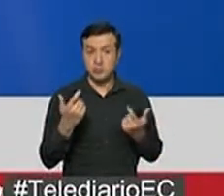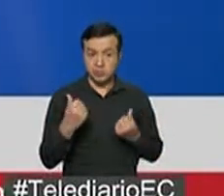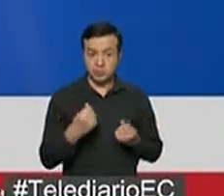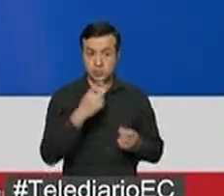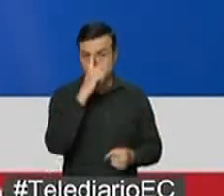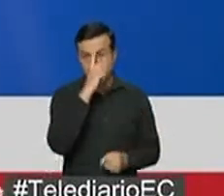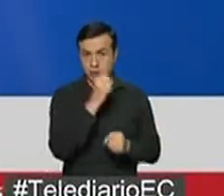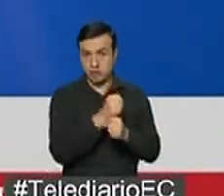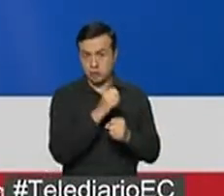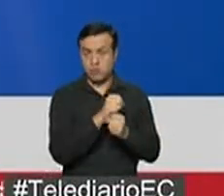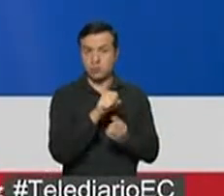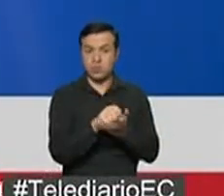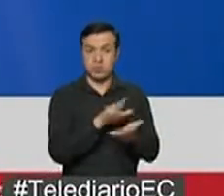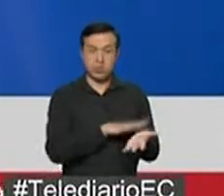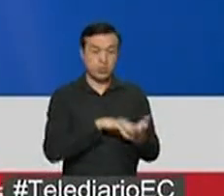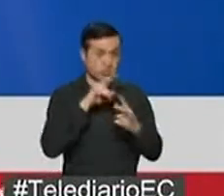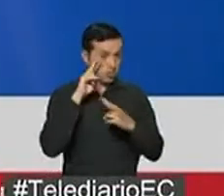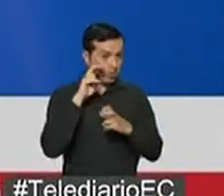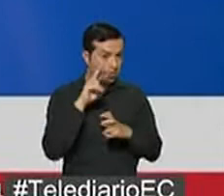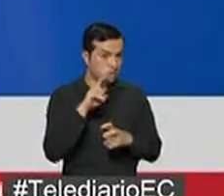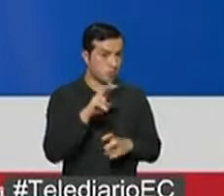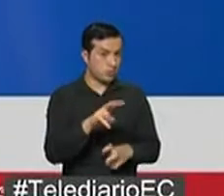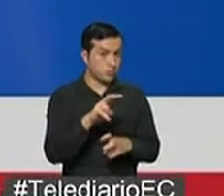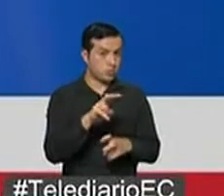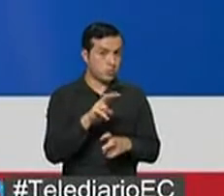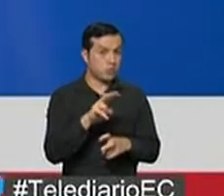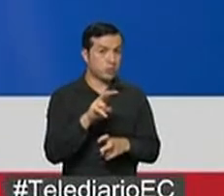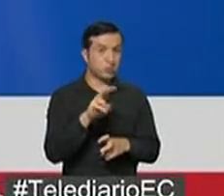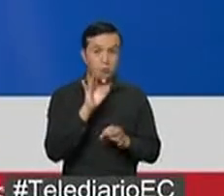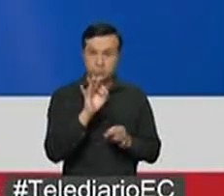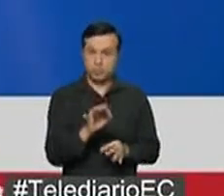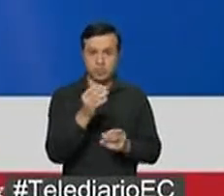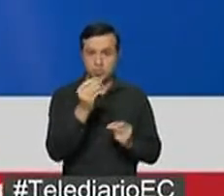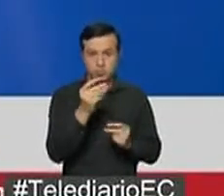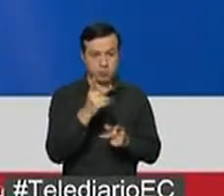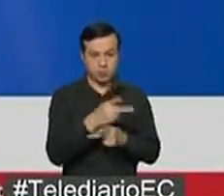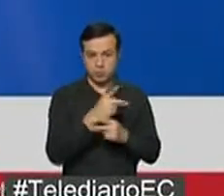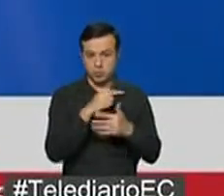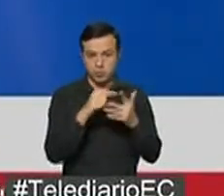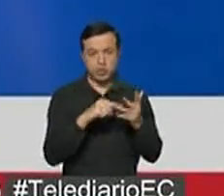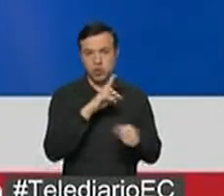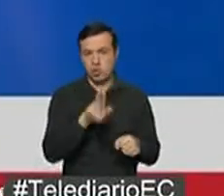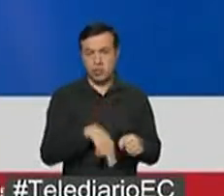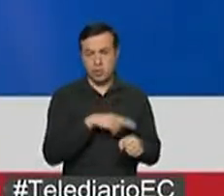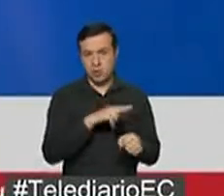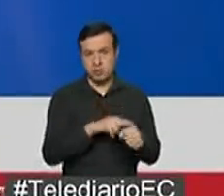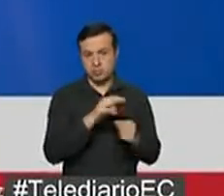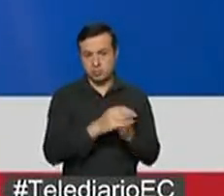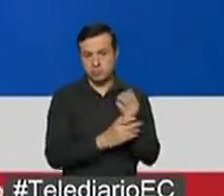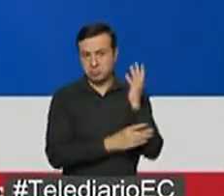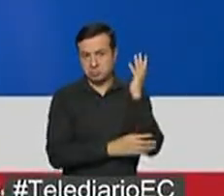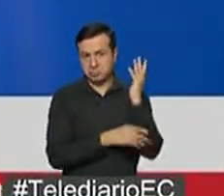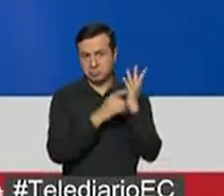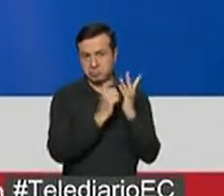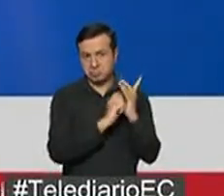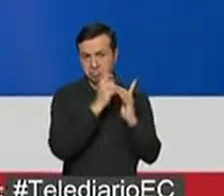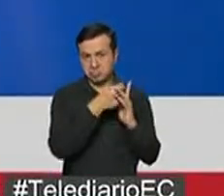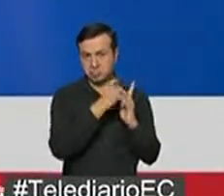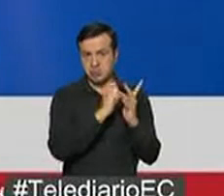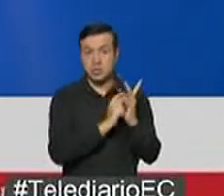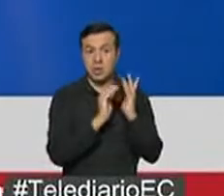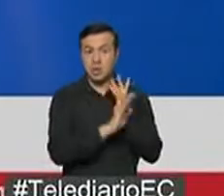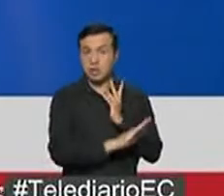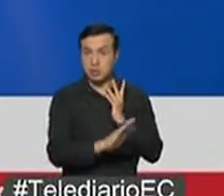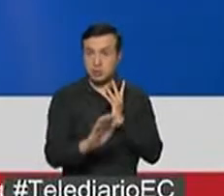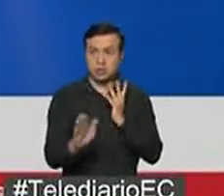parte de un proyecto de investigación y no costaría más que lo que ya cuesta producir normalmente un cavendish esta variedad de cavendish